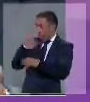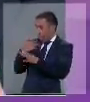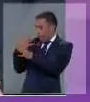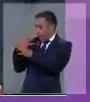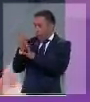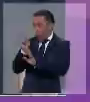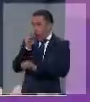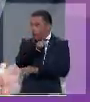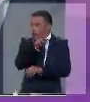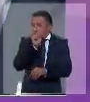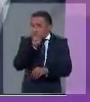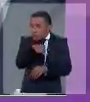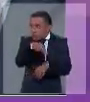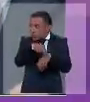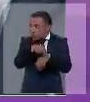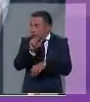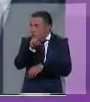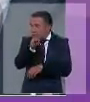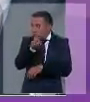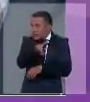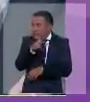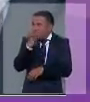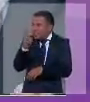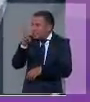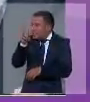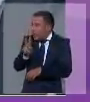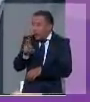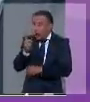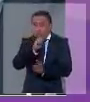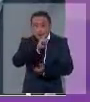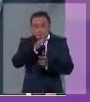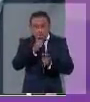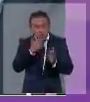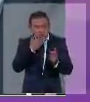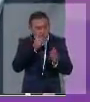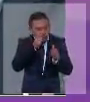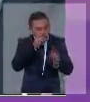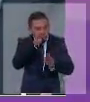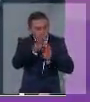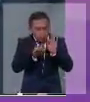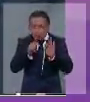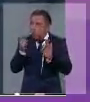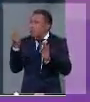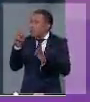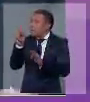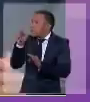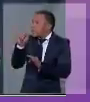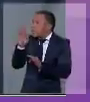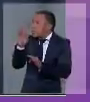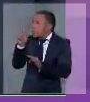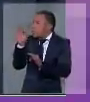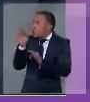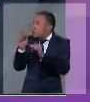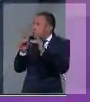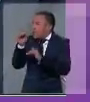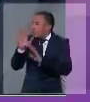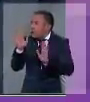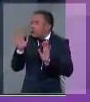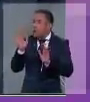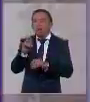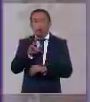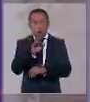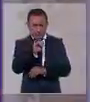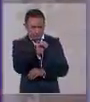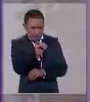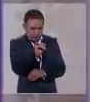con usted. Yo no, dice, para esto necesito un punto. Y yo no descarto esa posibilidad porque hace falta la atención